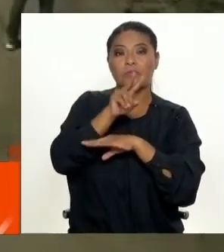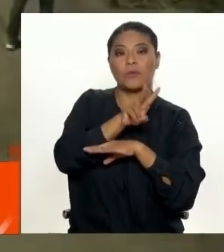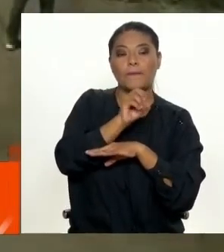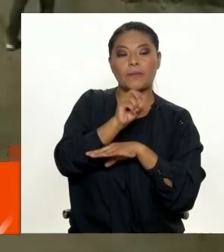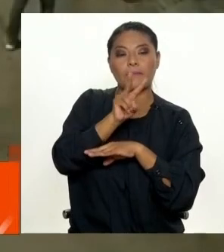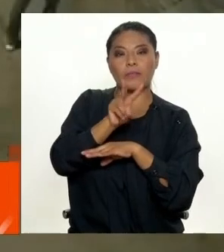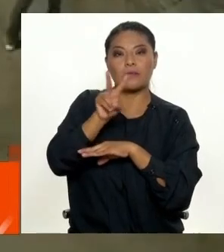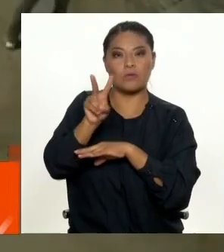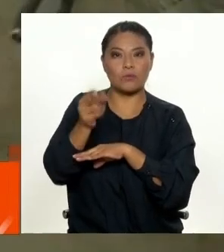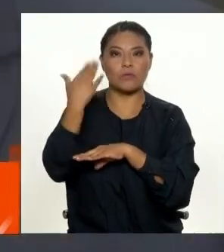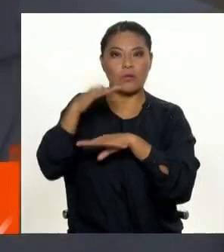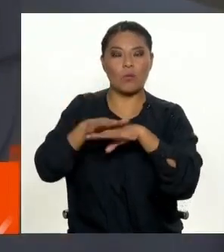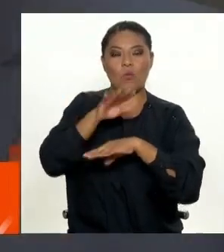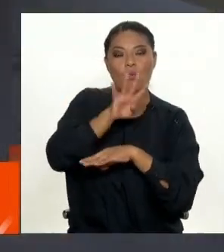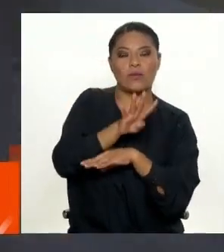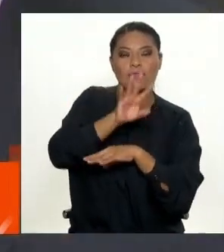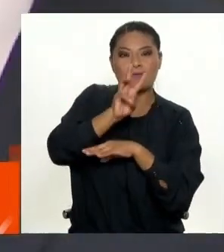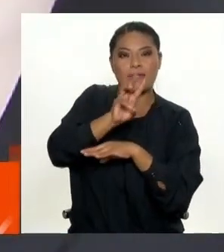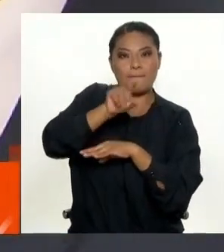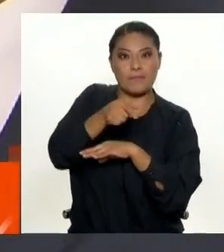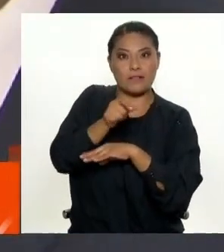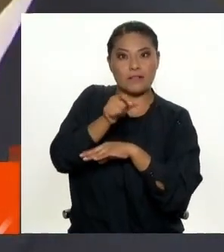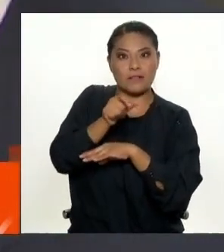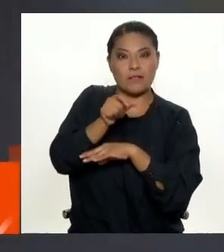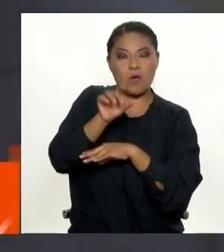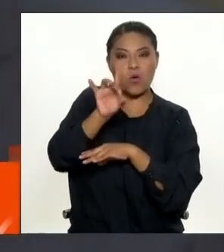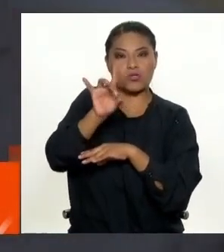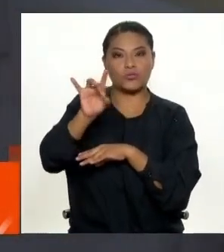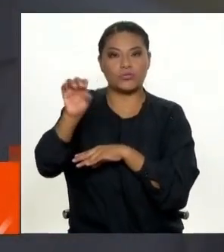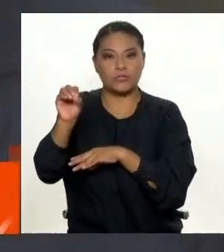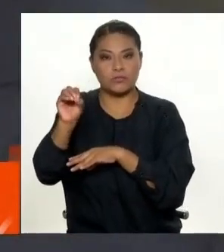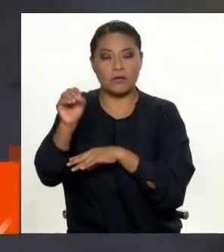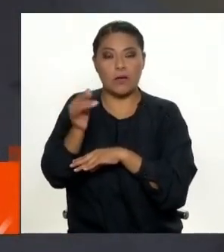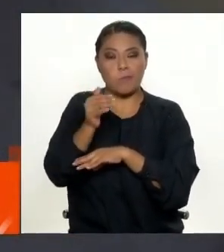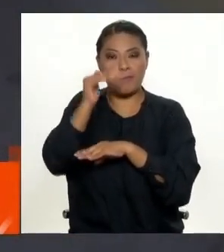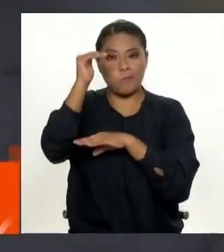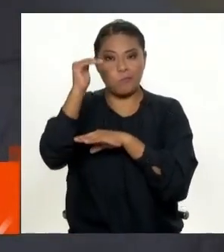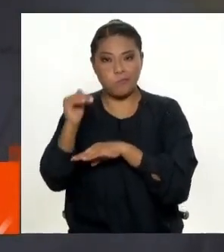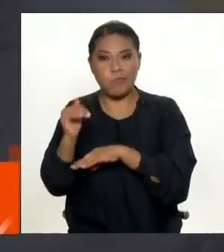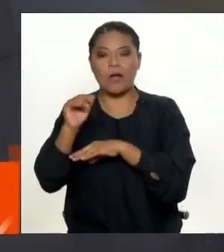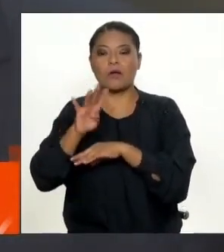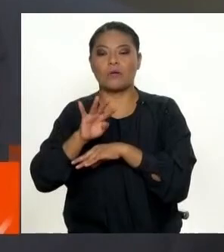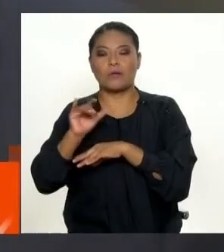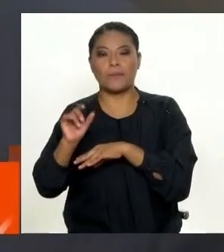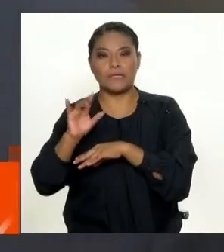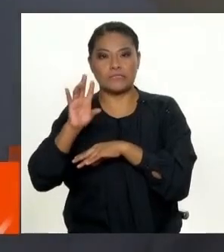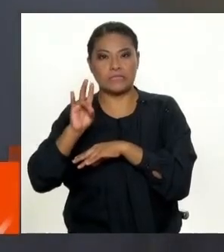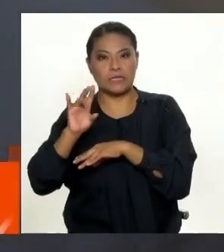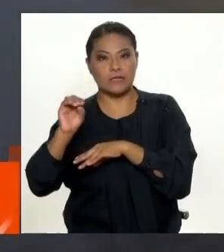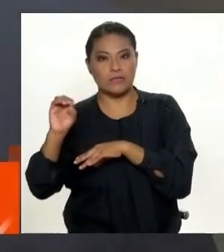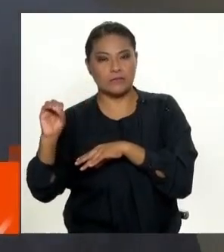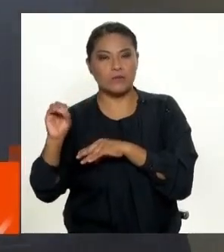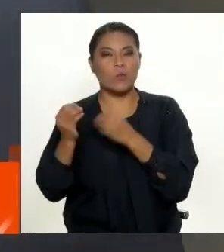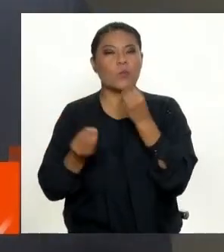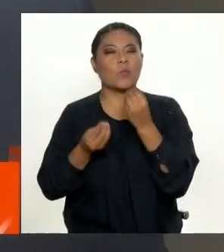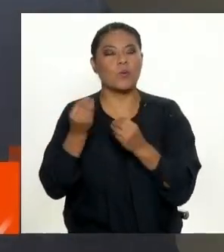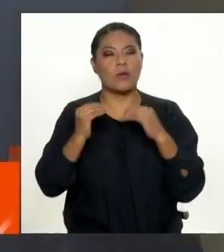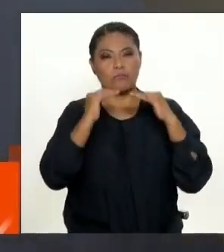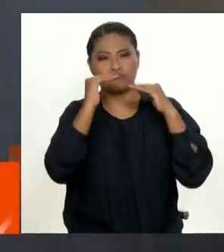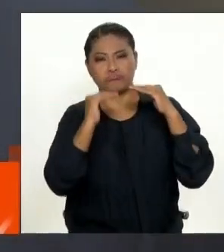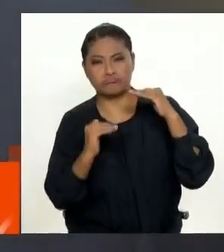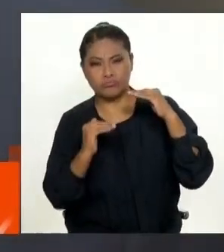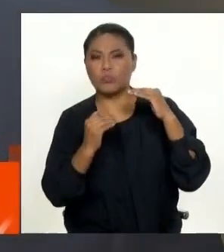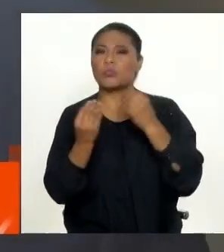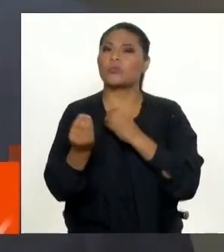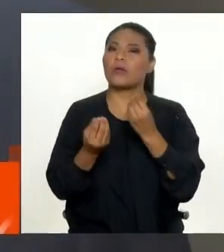a 46.800 y en el año 2023 a 10.700. Esto puede obedecer a varios factores. Uno de ellos